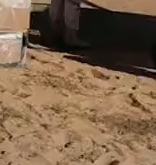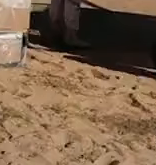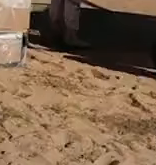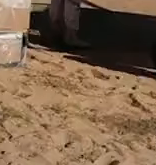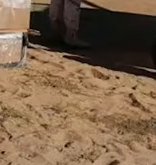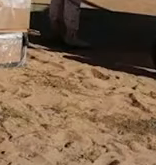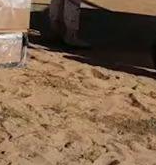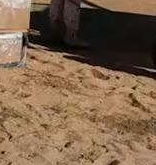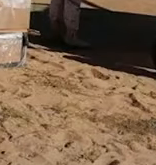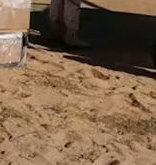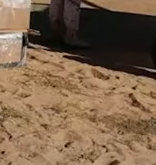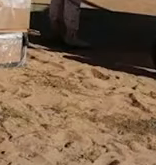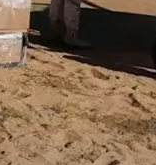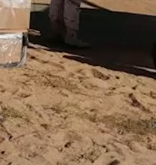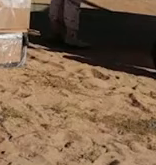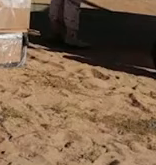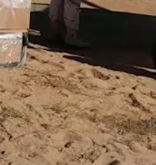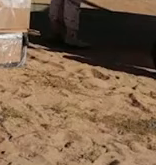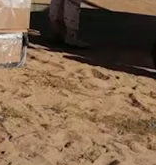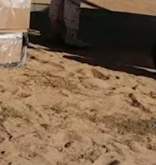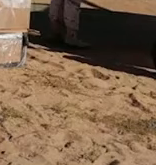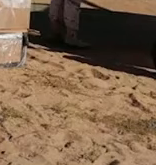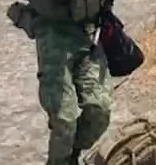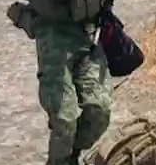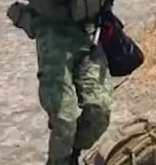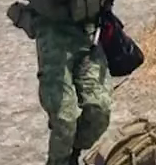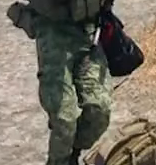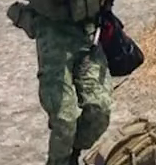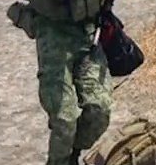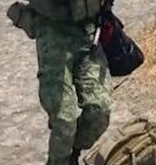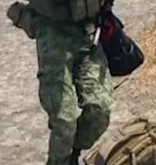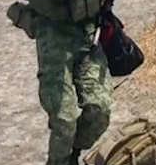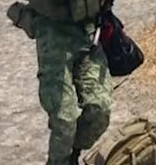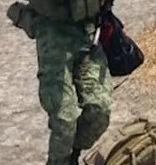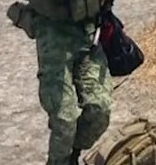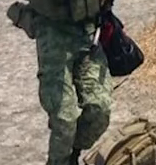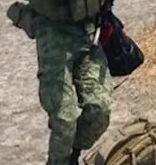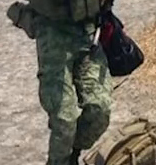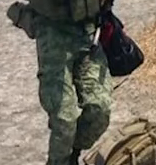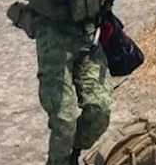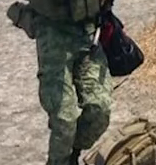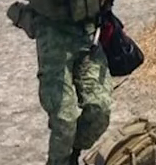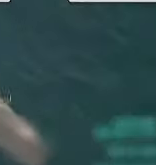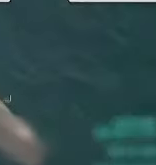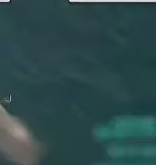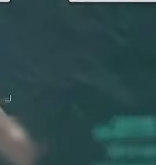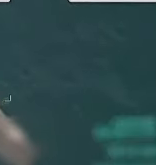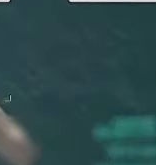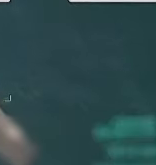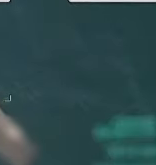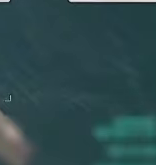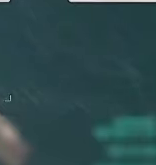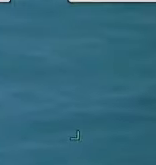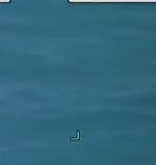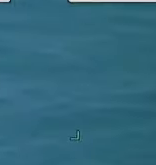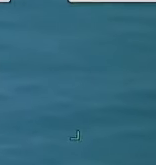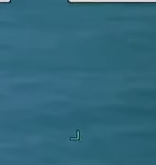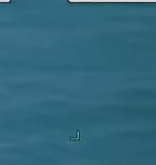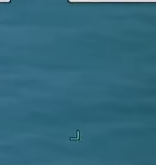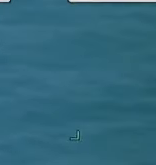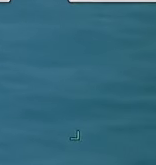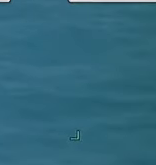aseguramiento de 168 aeronaves, lo que representa un incremento del 79%. Embarcaciones. En